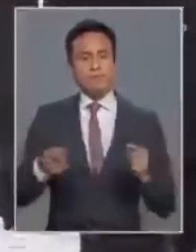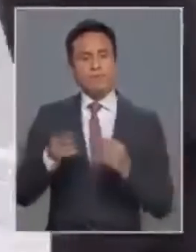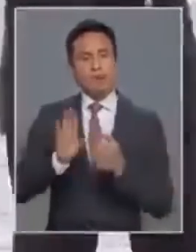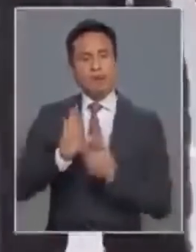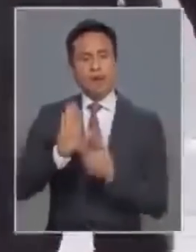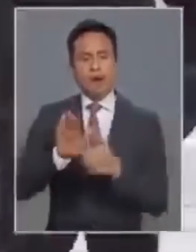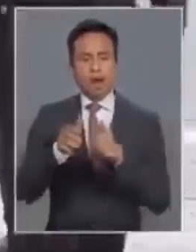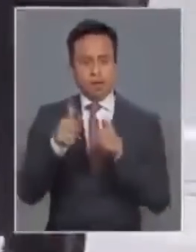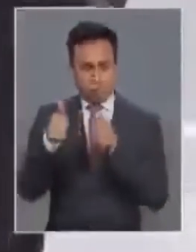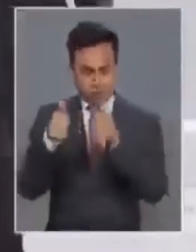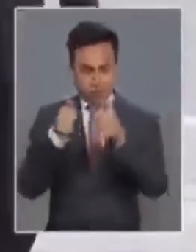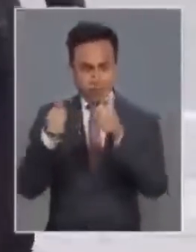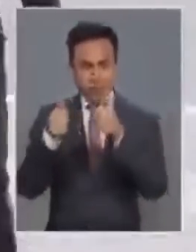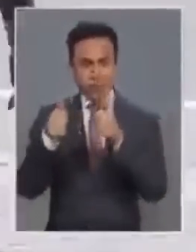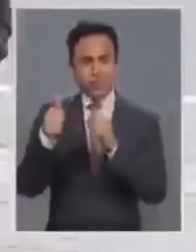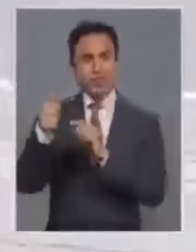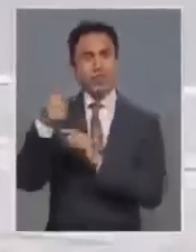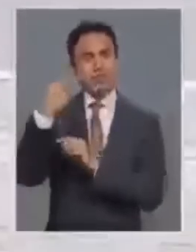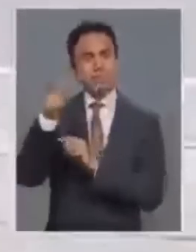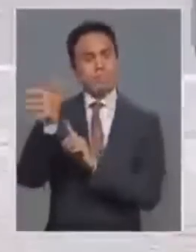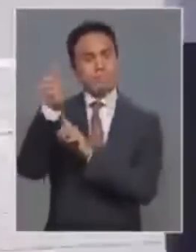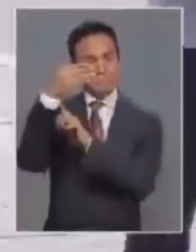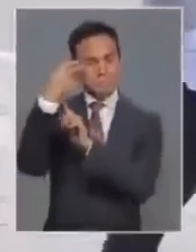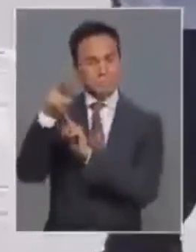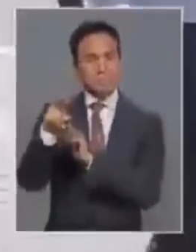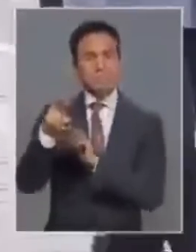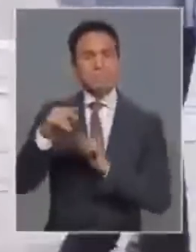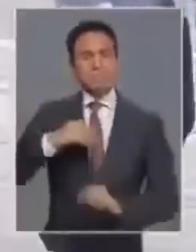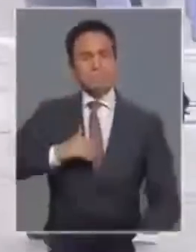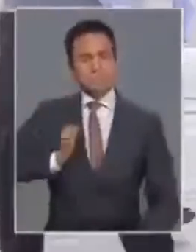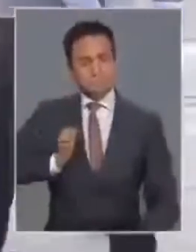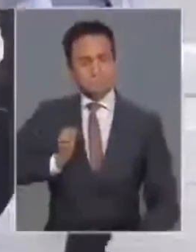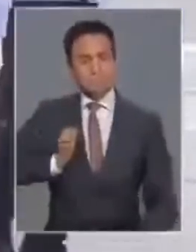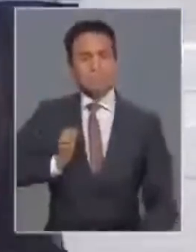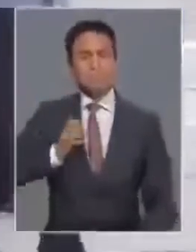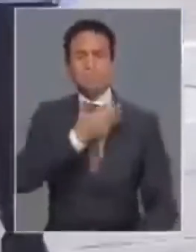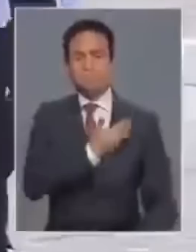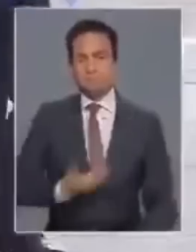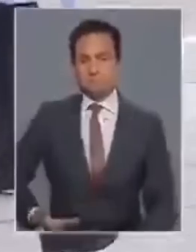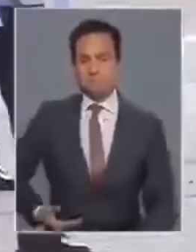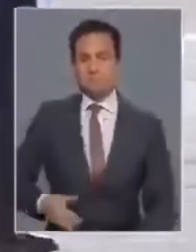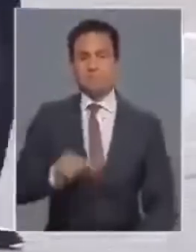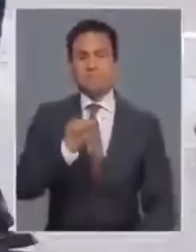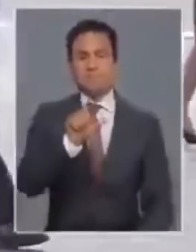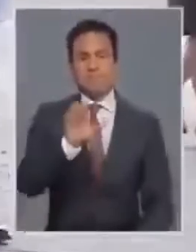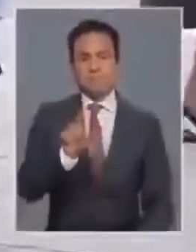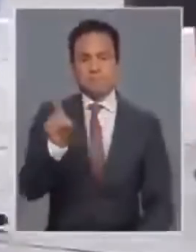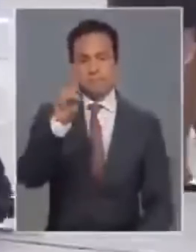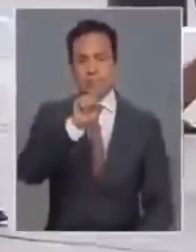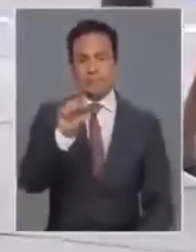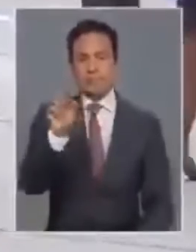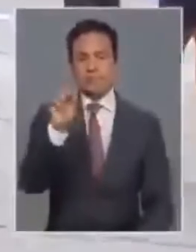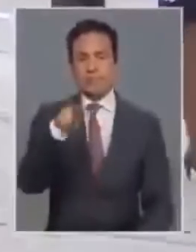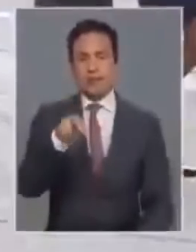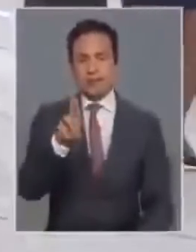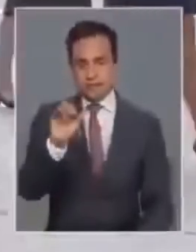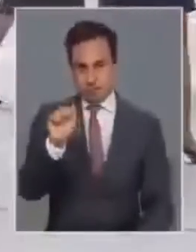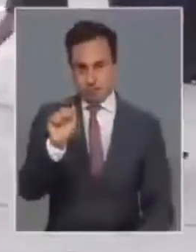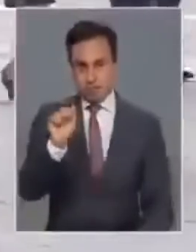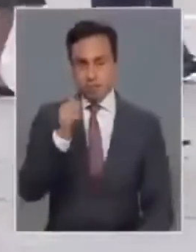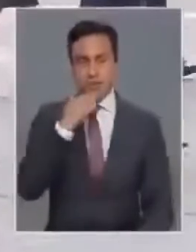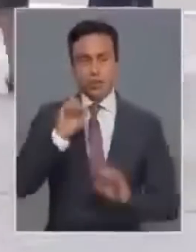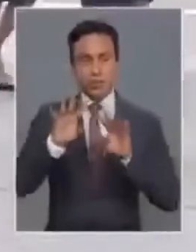Frente a las autoridades, el estandarte de la Escuela de Investigaciones Policiales, presidente Arturo Alessandri Palma. Nuestra institución de